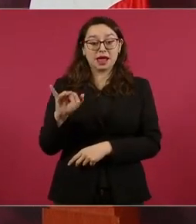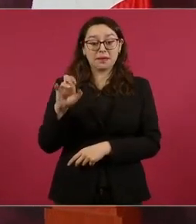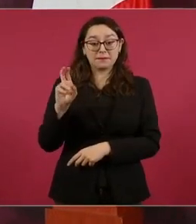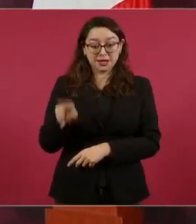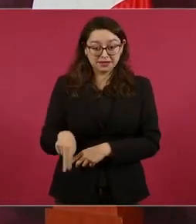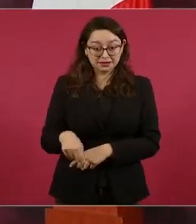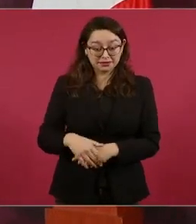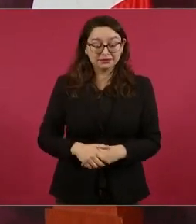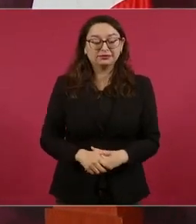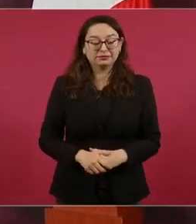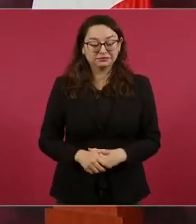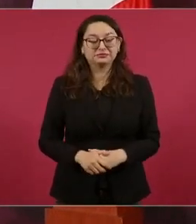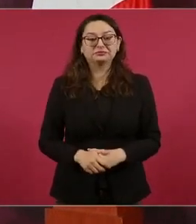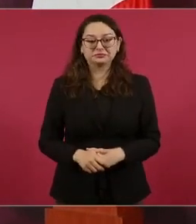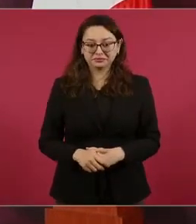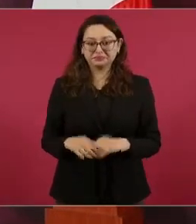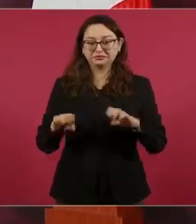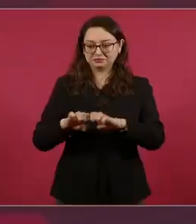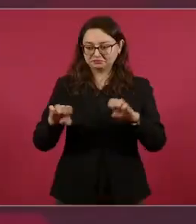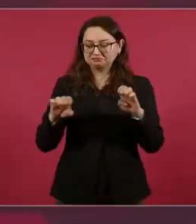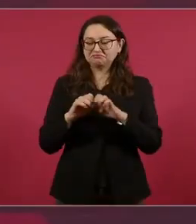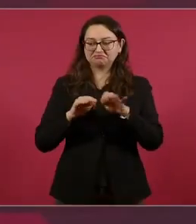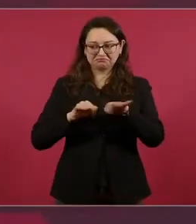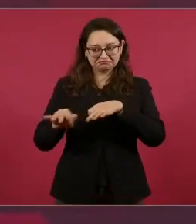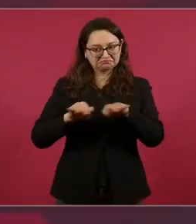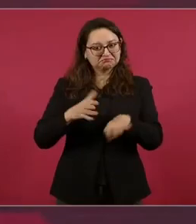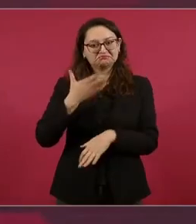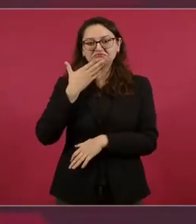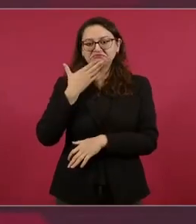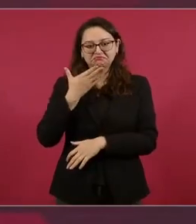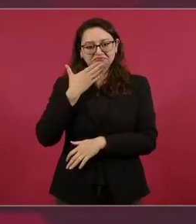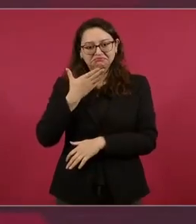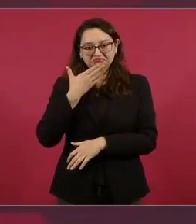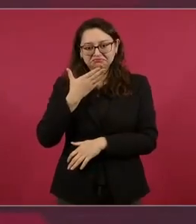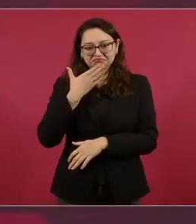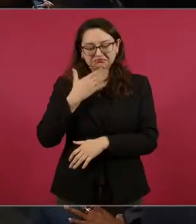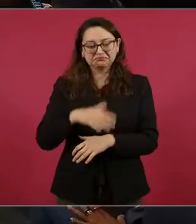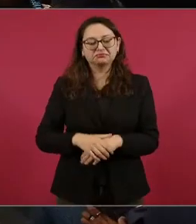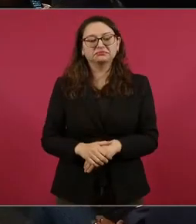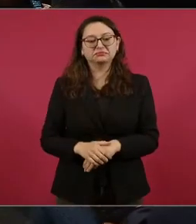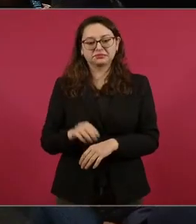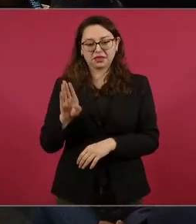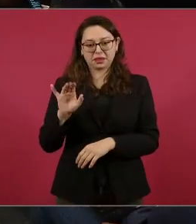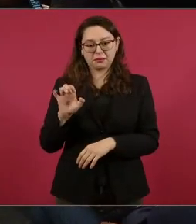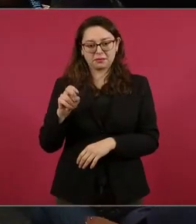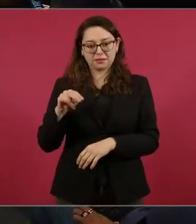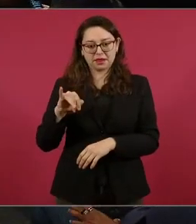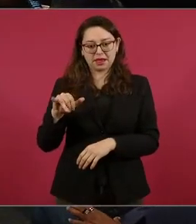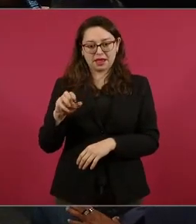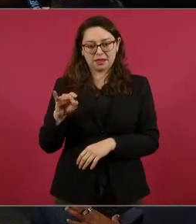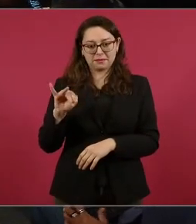nuestro que hizo muy buen trabajo Benjamín hil